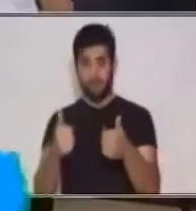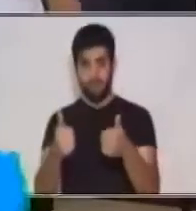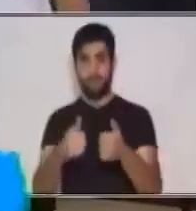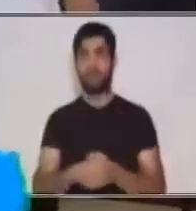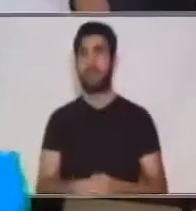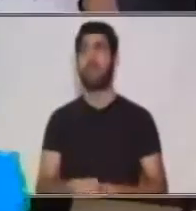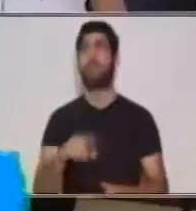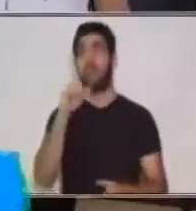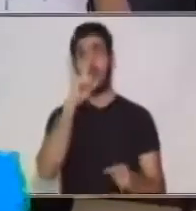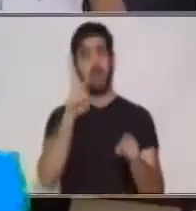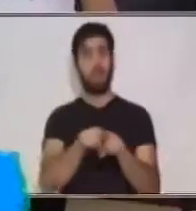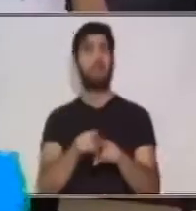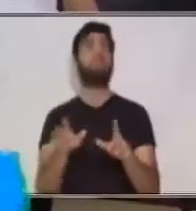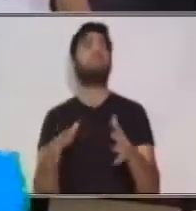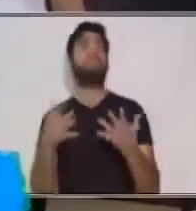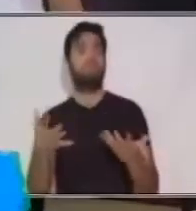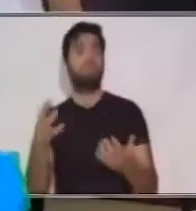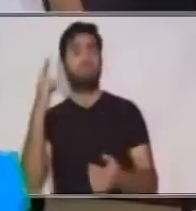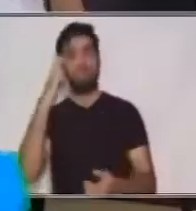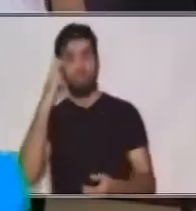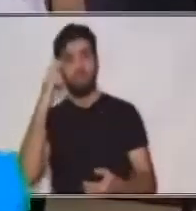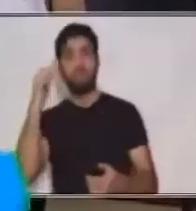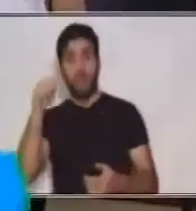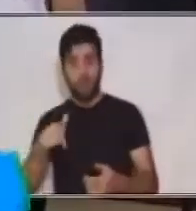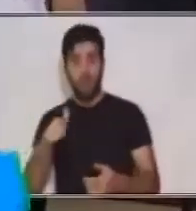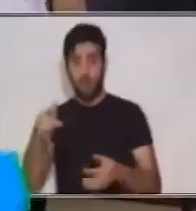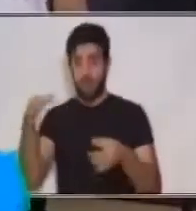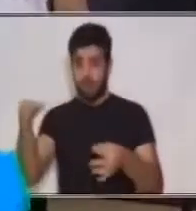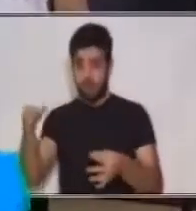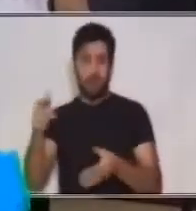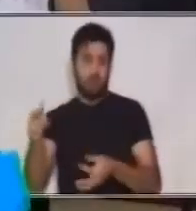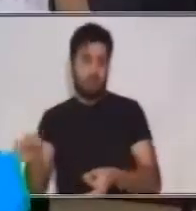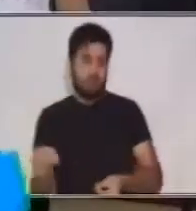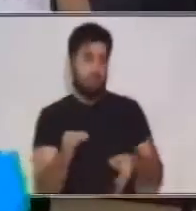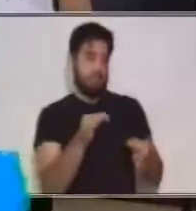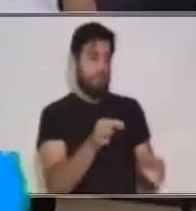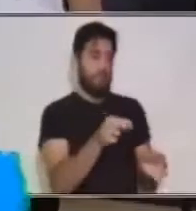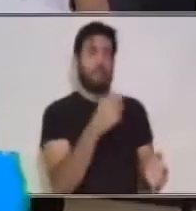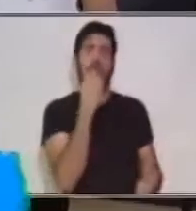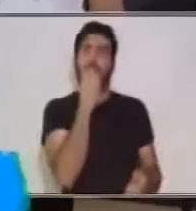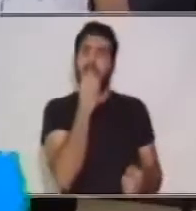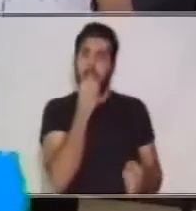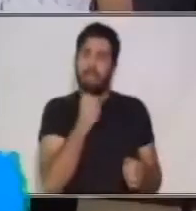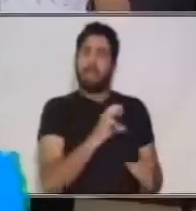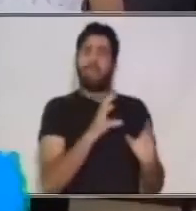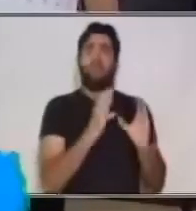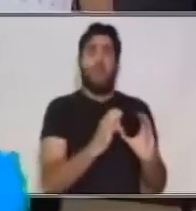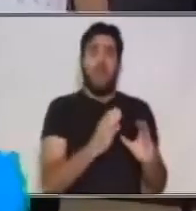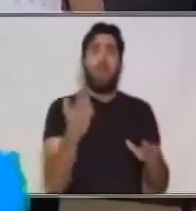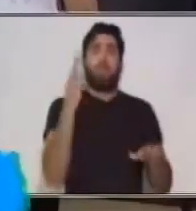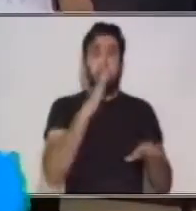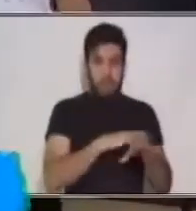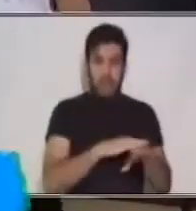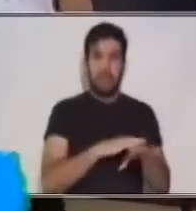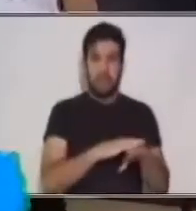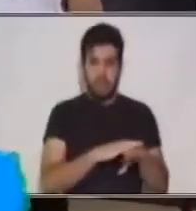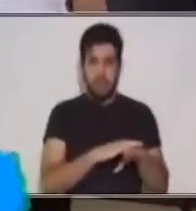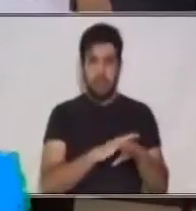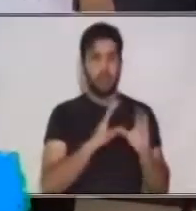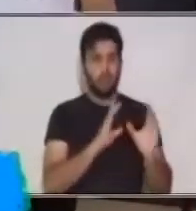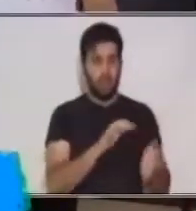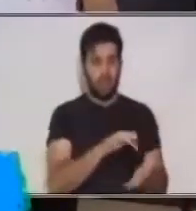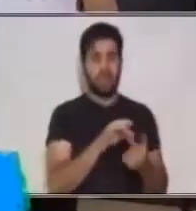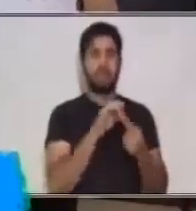que tener bien presente de que ahora tenemos que guardar más nuestros trabajos ¿sí? Los vamos a guardar, los vamos a tener en un